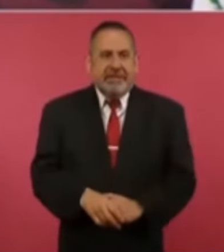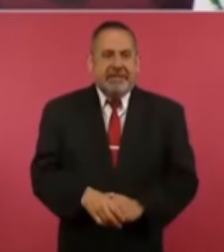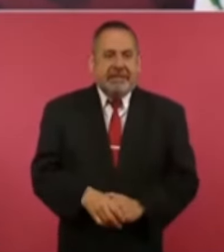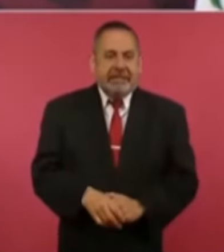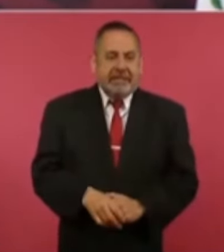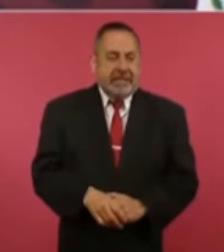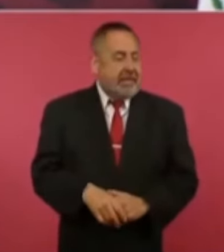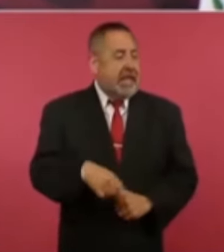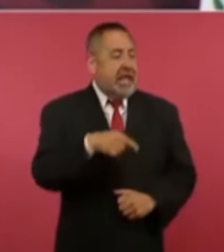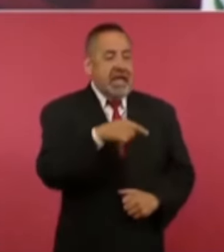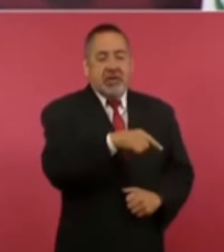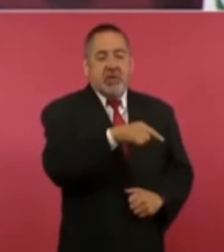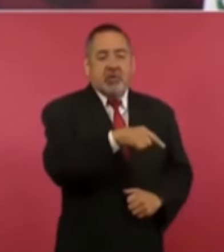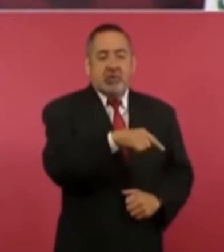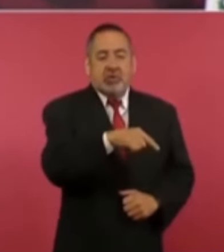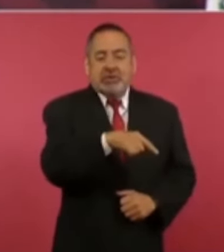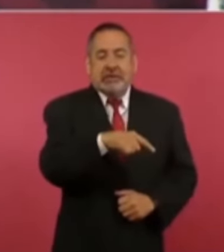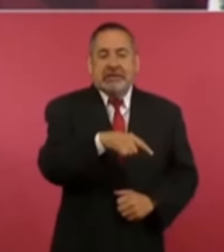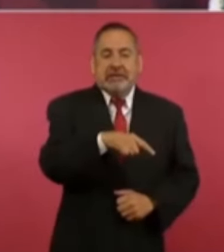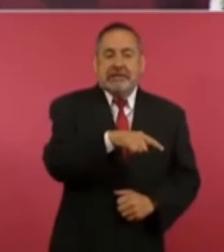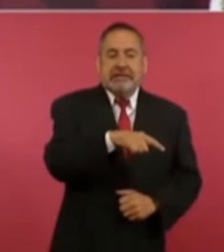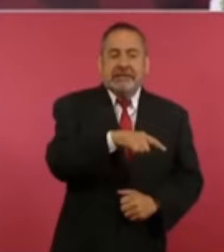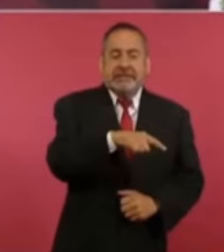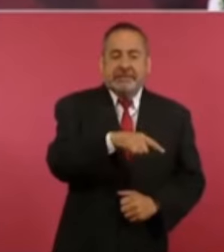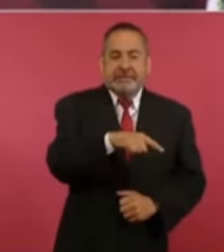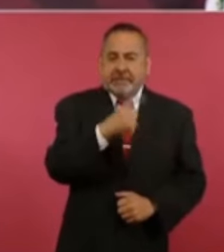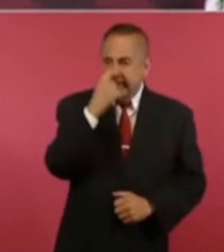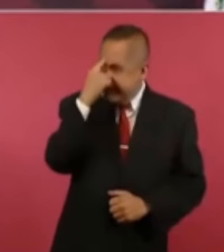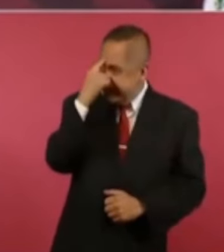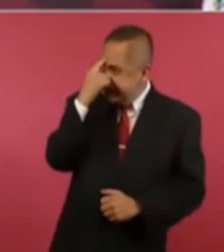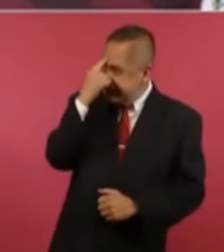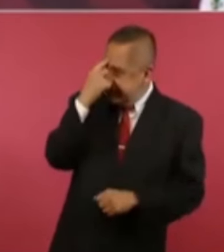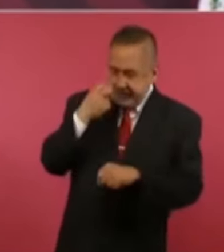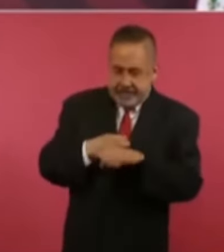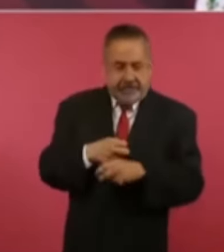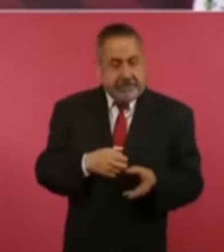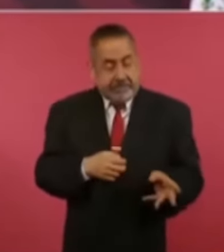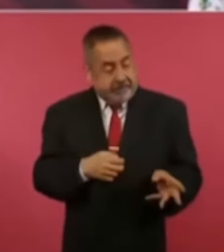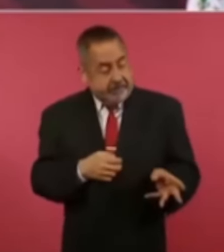se enajenan. O sea, son